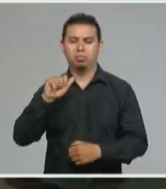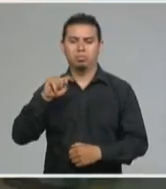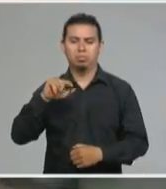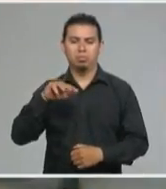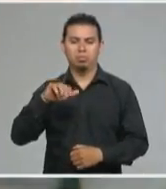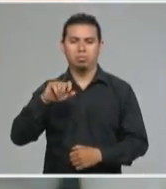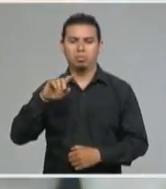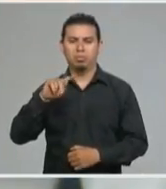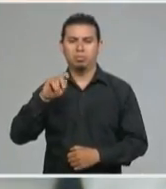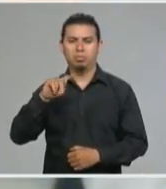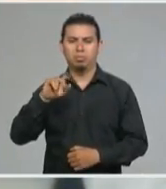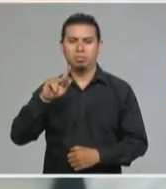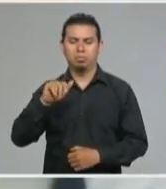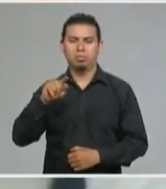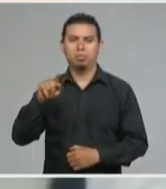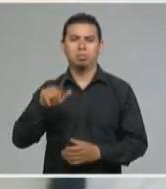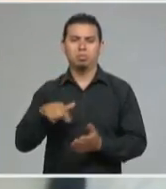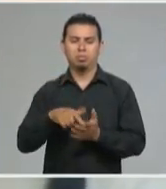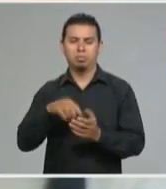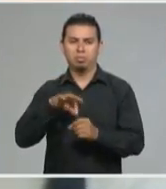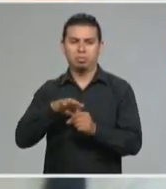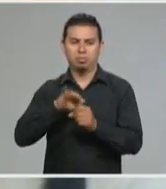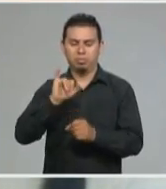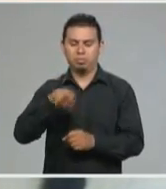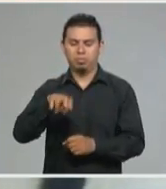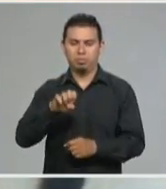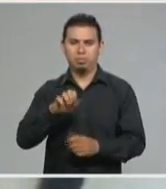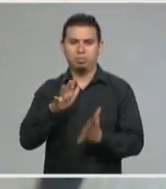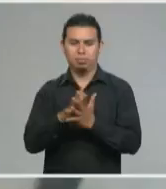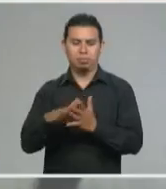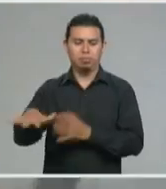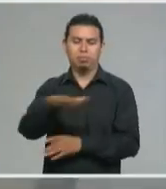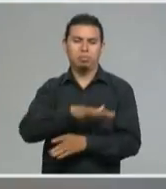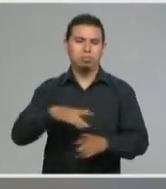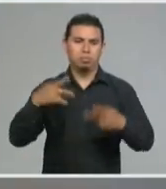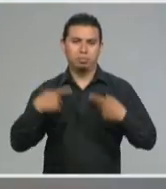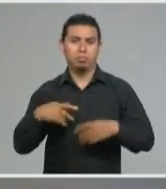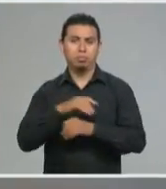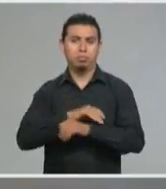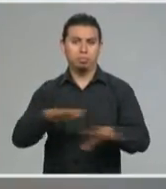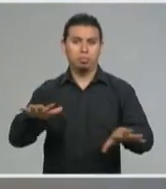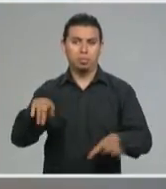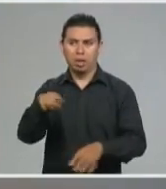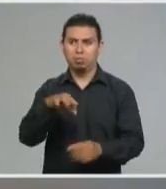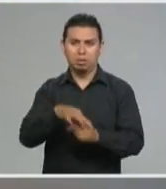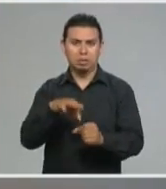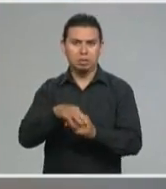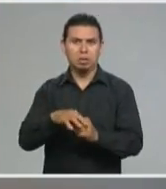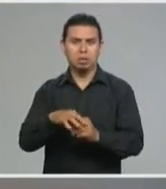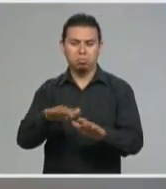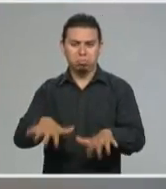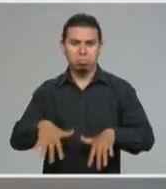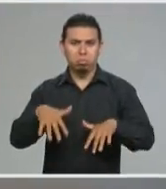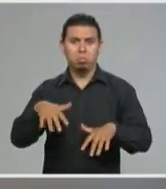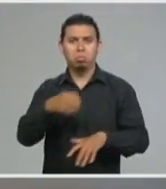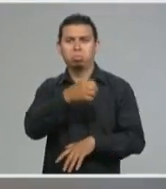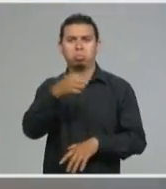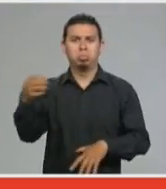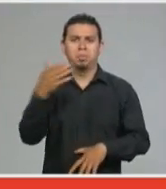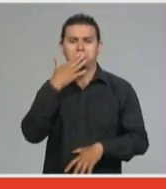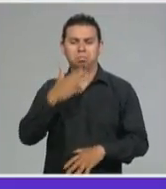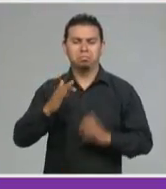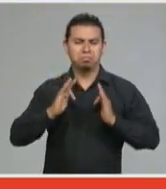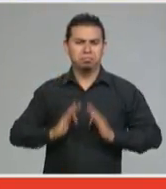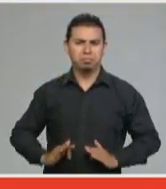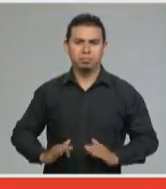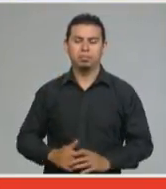Petapa. El Instituto Estatal Electoral y de Participación Ciudadana de Oaxaca informó que esta asamblea se realizó con orden y tranquilidad.